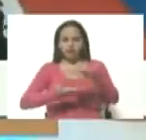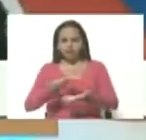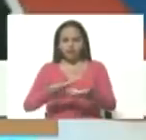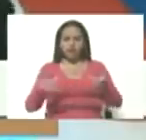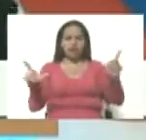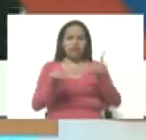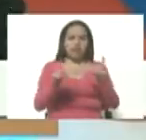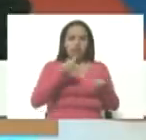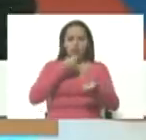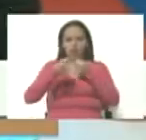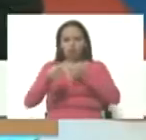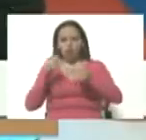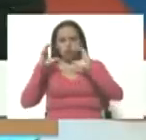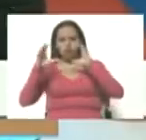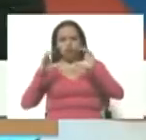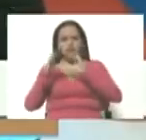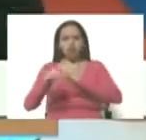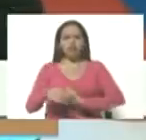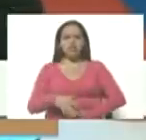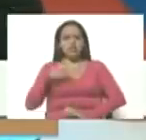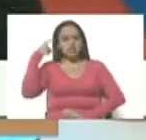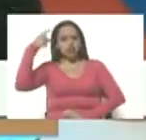mediática, psicológica,